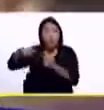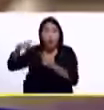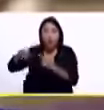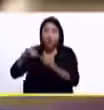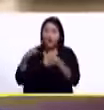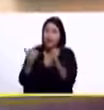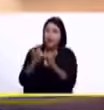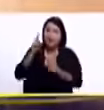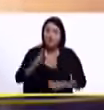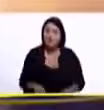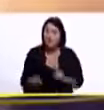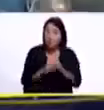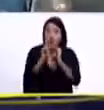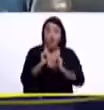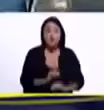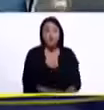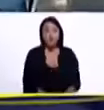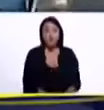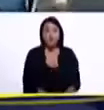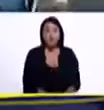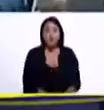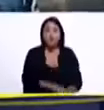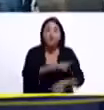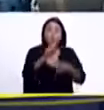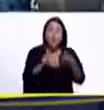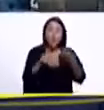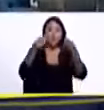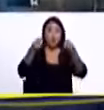Ahora, un cuarto consenso.